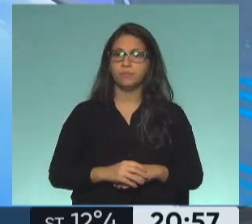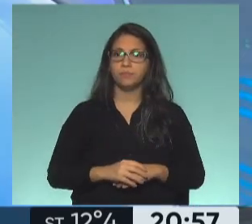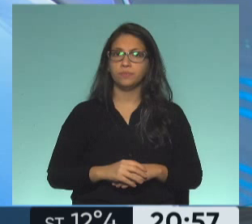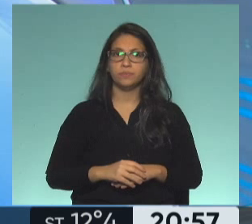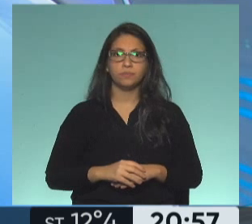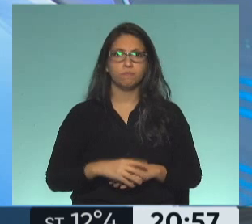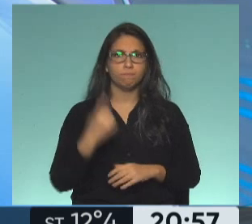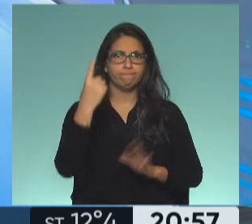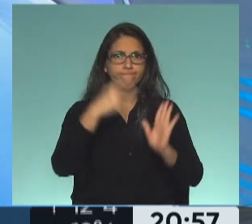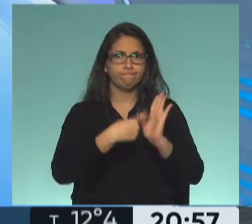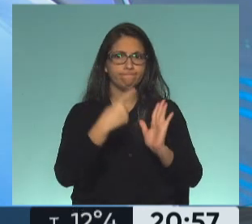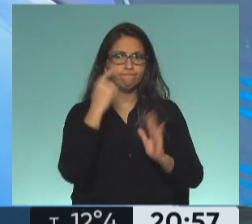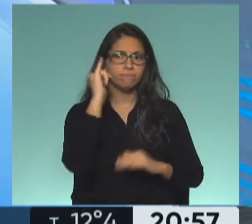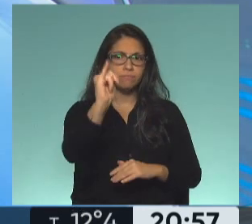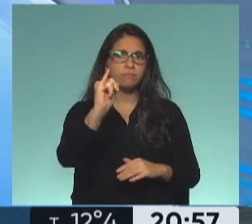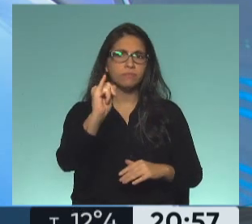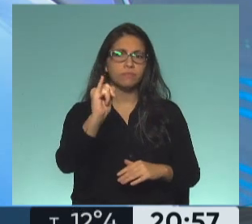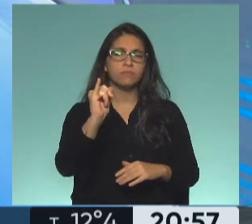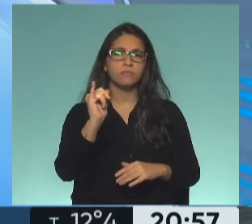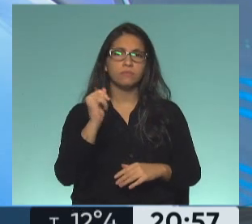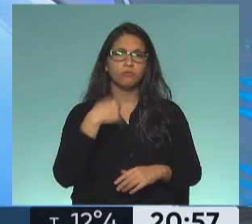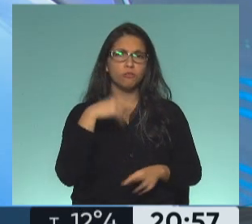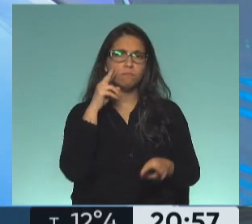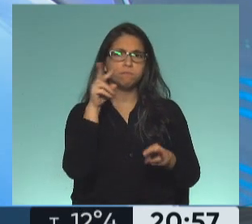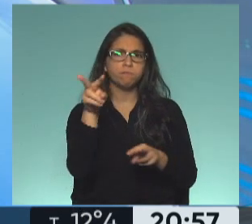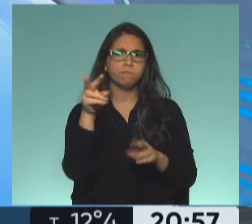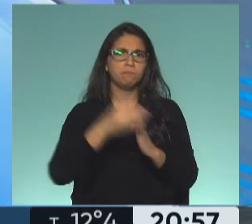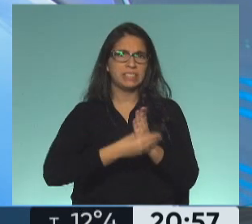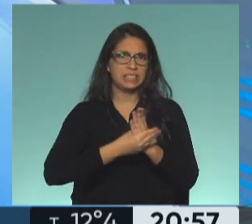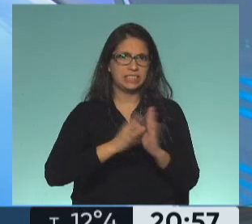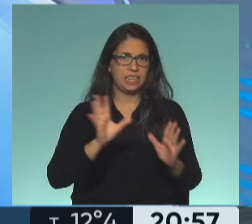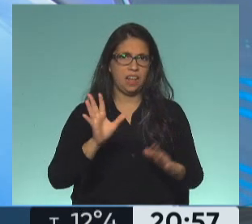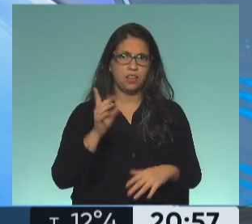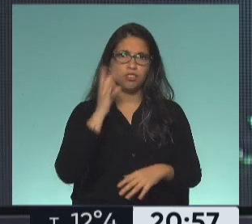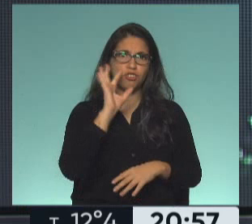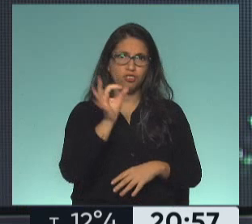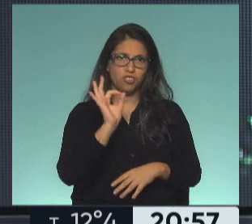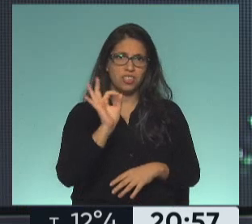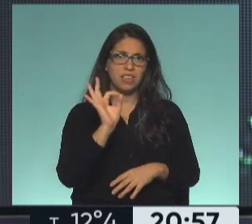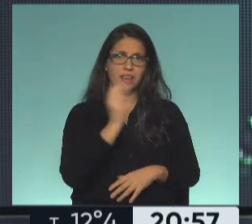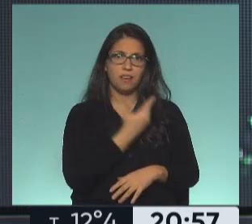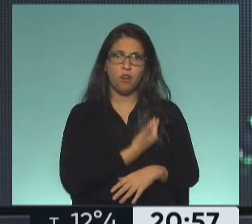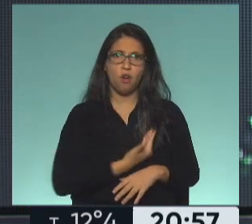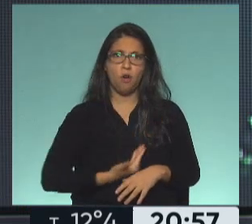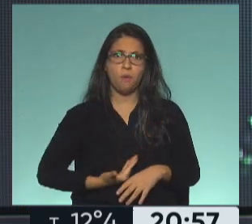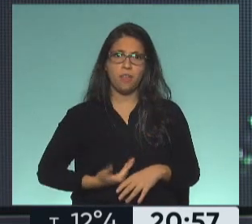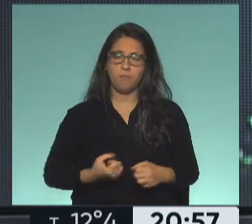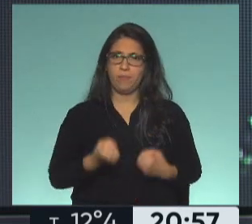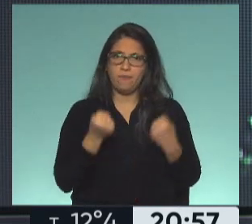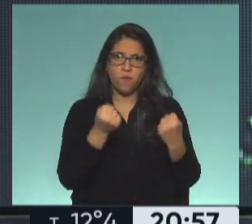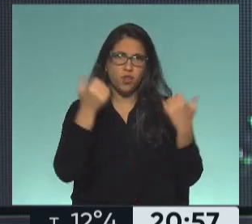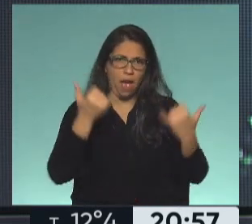voy a intervenirlo, pero yo la escuché atentamente a la ministra y sé que probablemente el gobierno hace ese